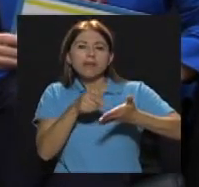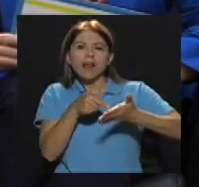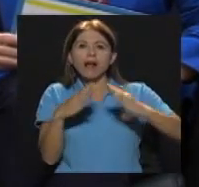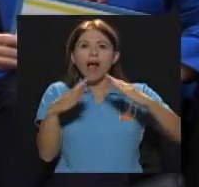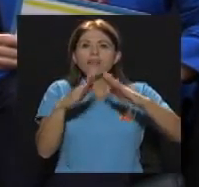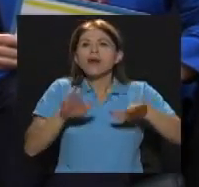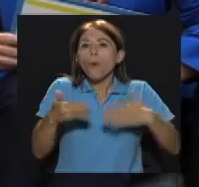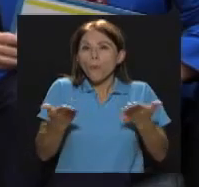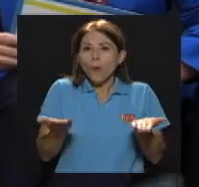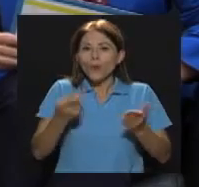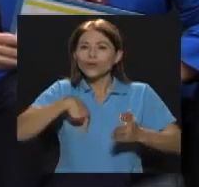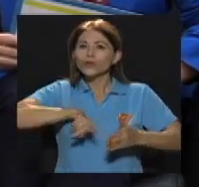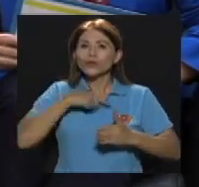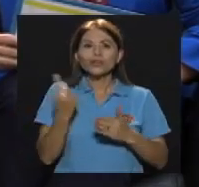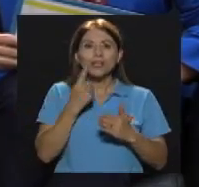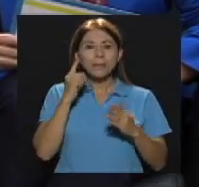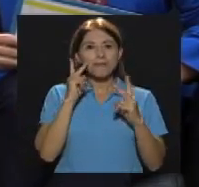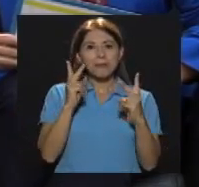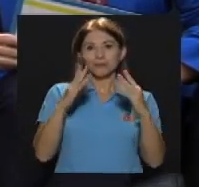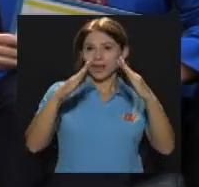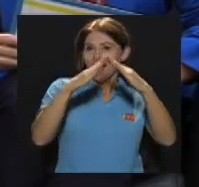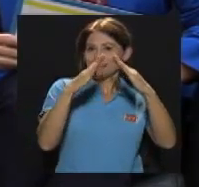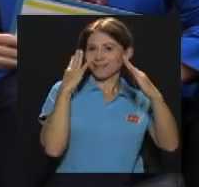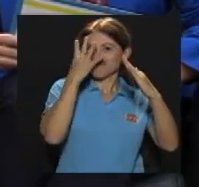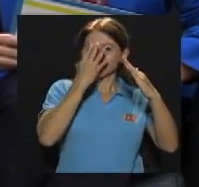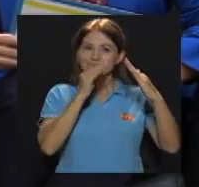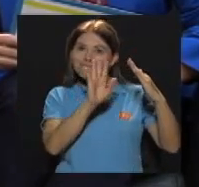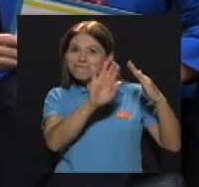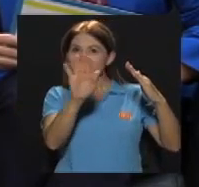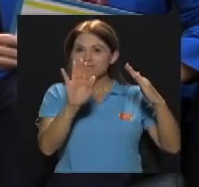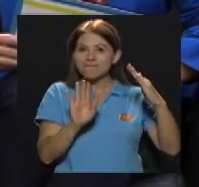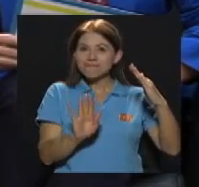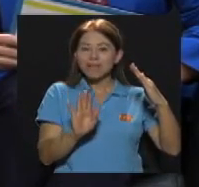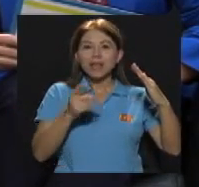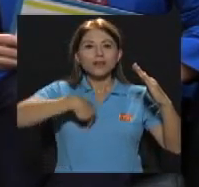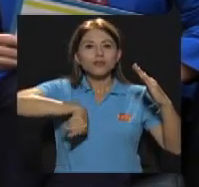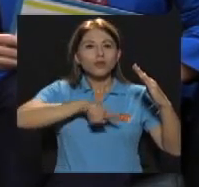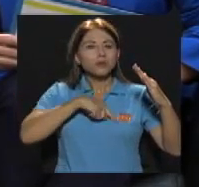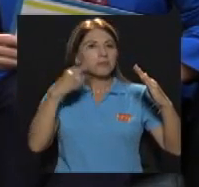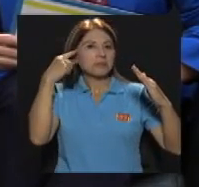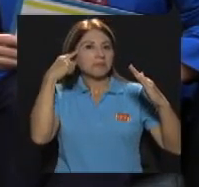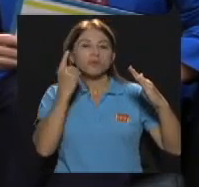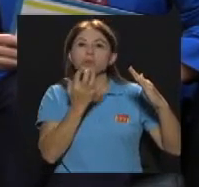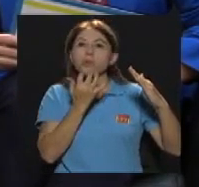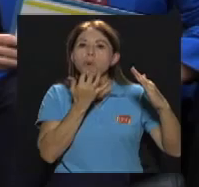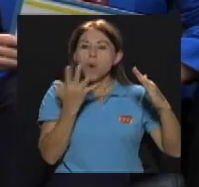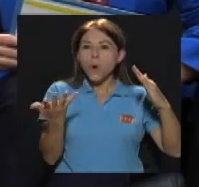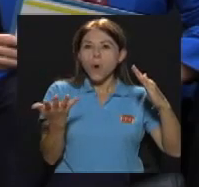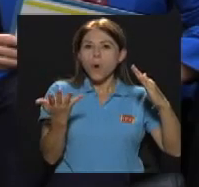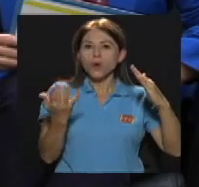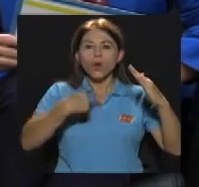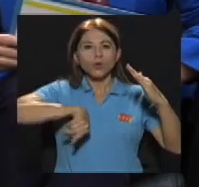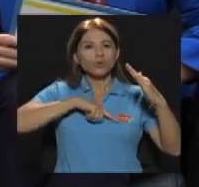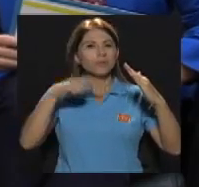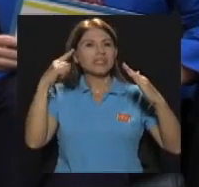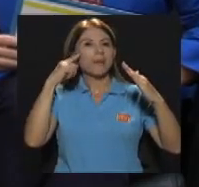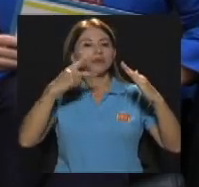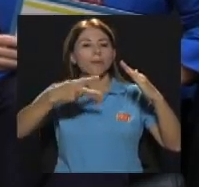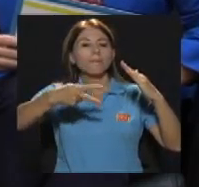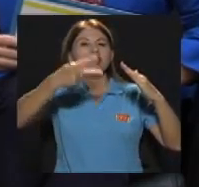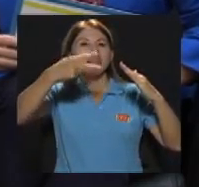enfocamos mucho en detalles estéticos, nos podemos enfocar mucho en colores, en dónde van las ventanas.